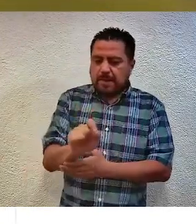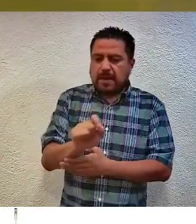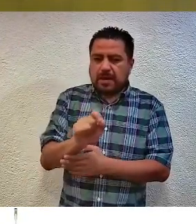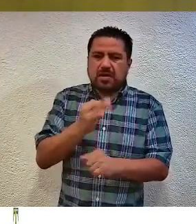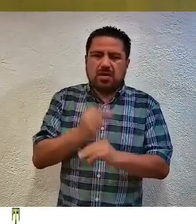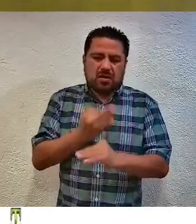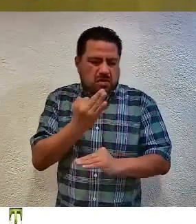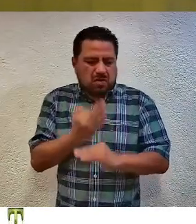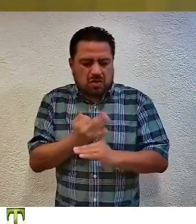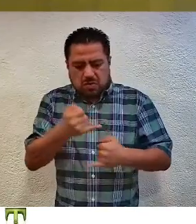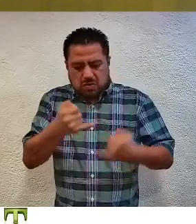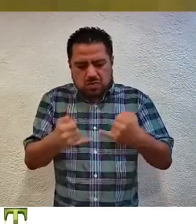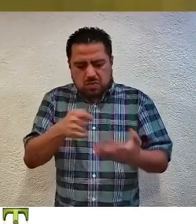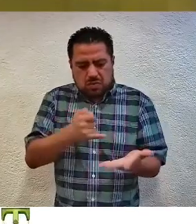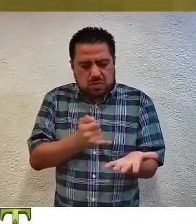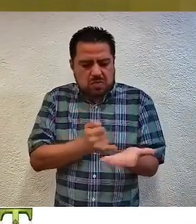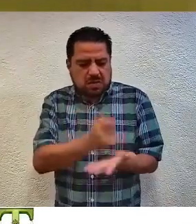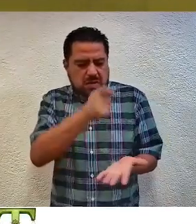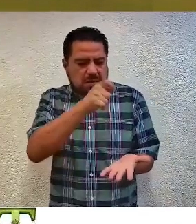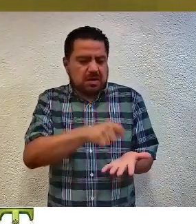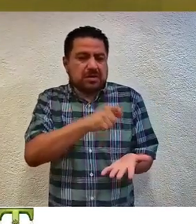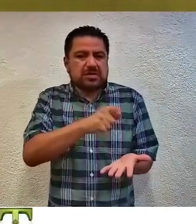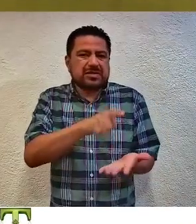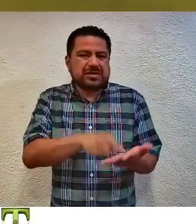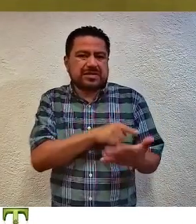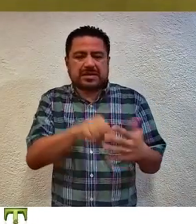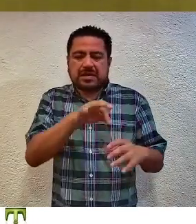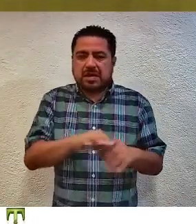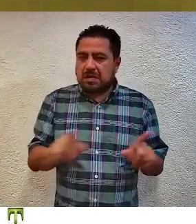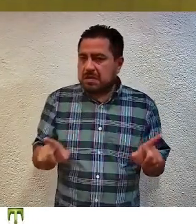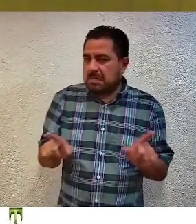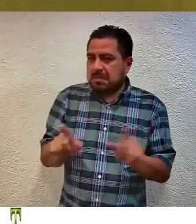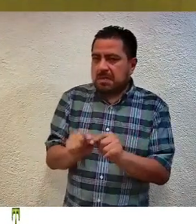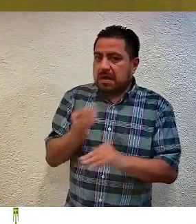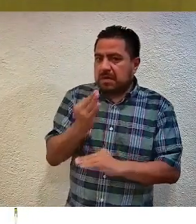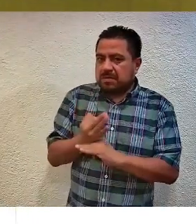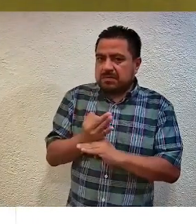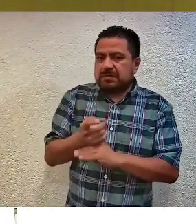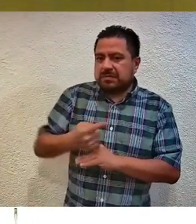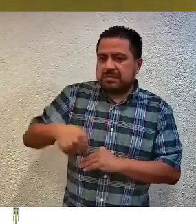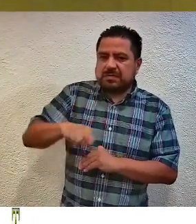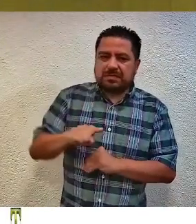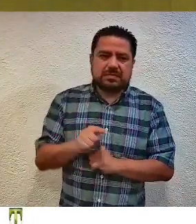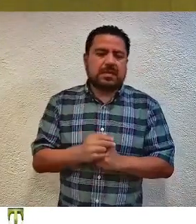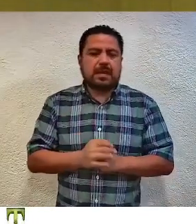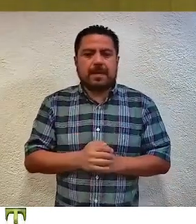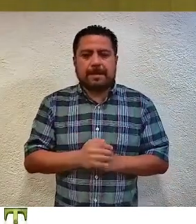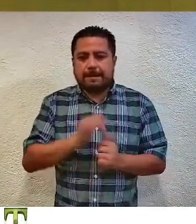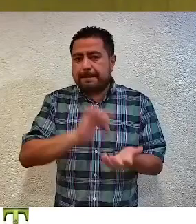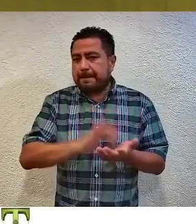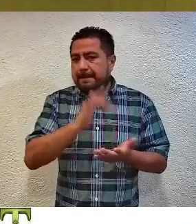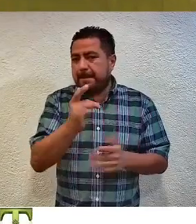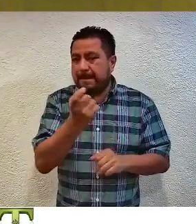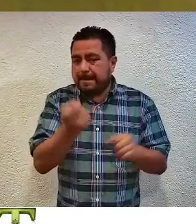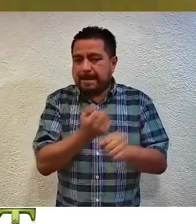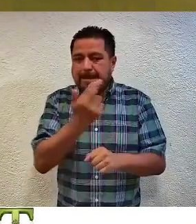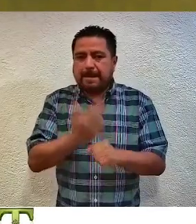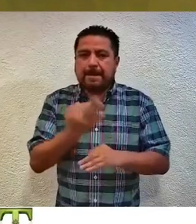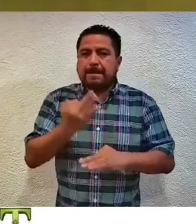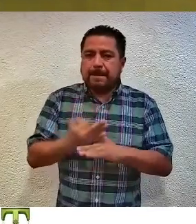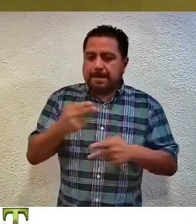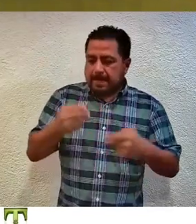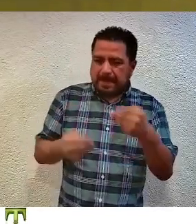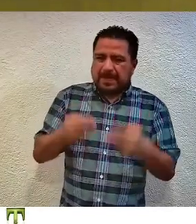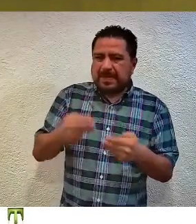presentes juicios electorales. Es la cuenta del acuerdo plenario, magistrada presidenta, magistradas, magistrado. Gracias, secretario. Magistradas,